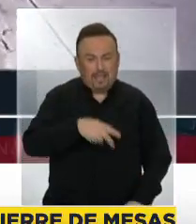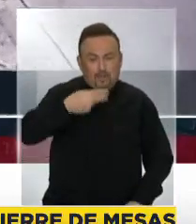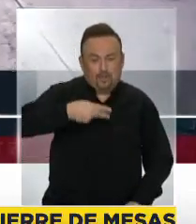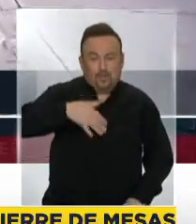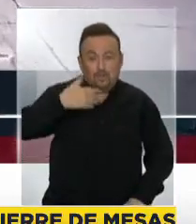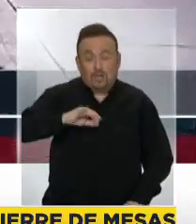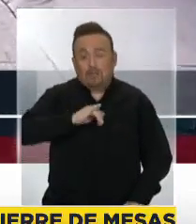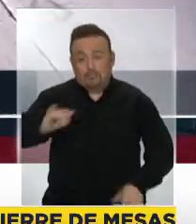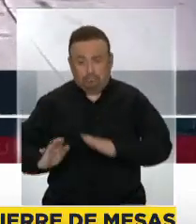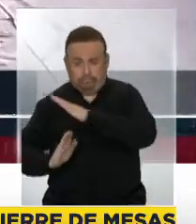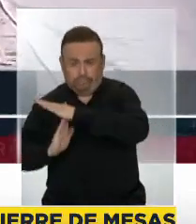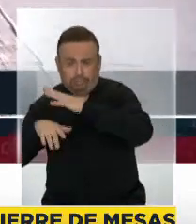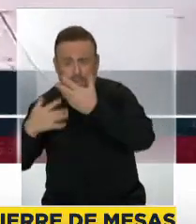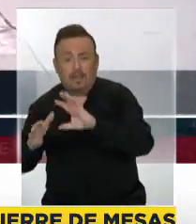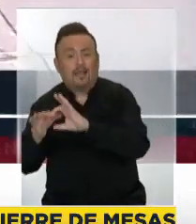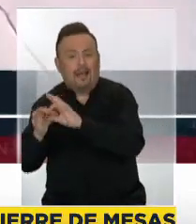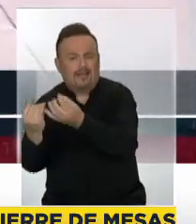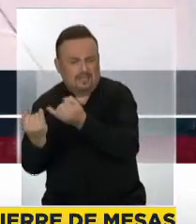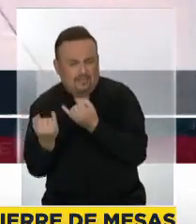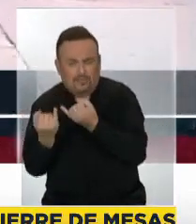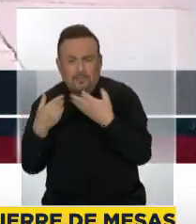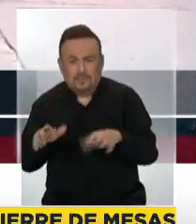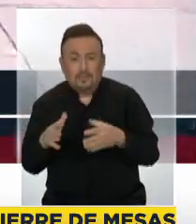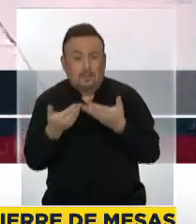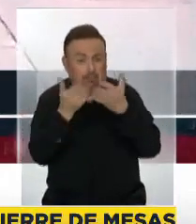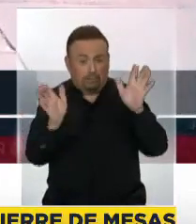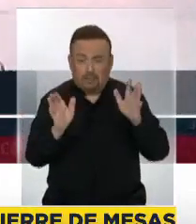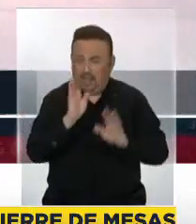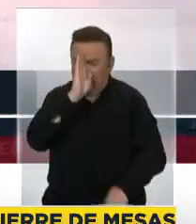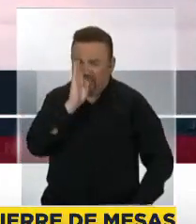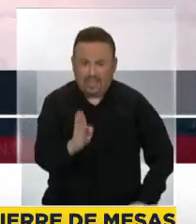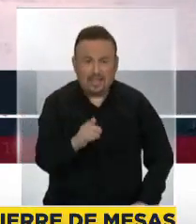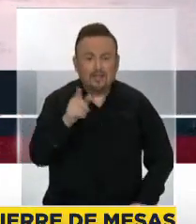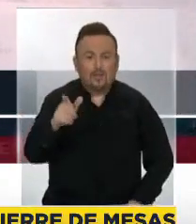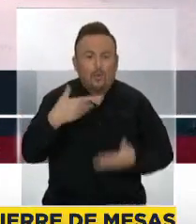volver con esto más adelante. Gracias, Pablo Abarza, con línea abierta y directa contigo en cualquier momento.